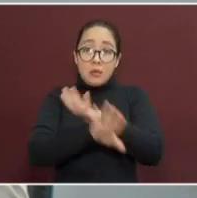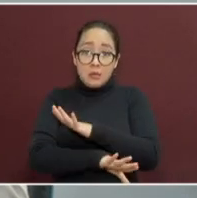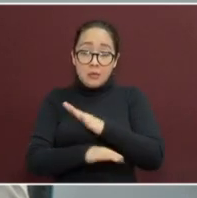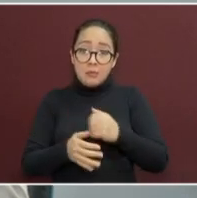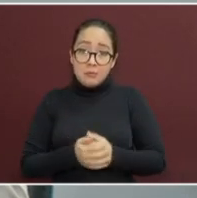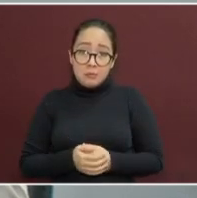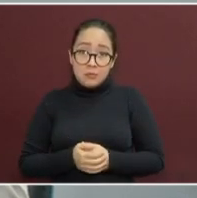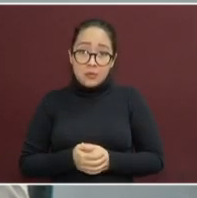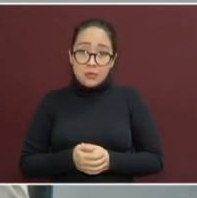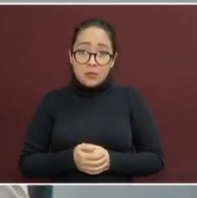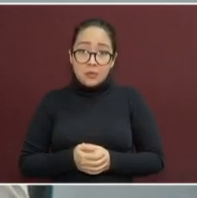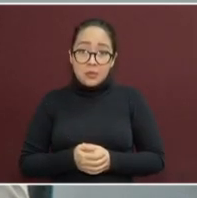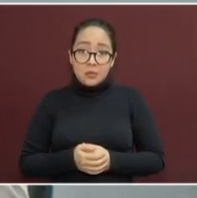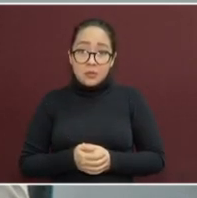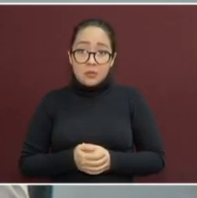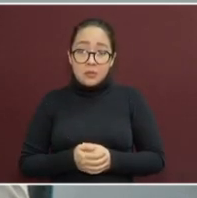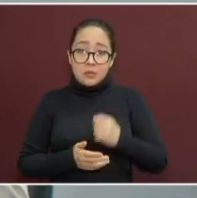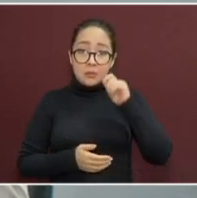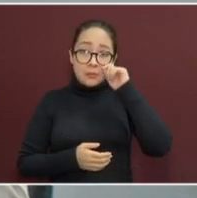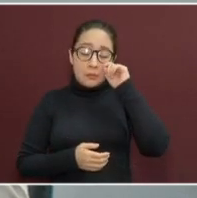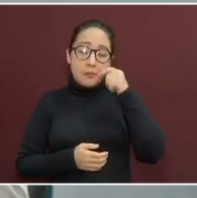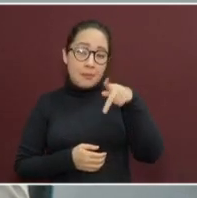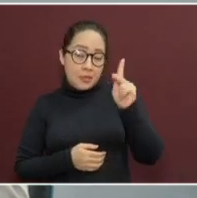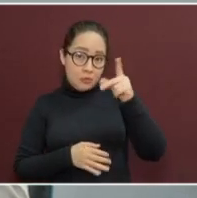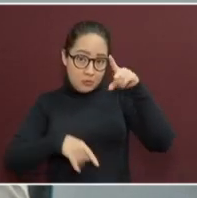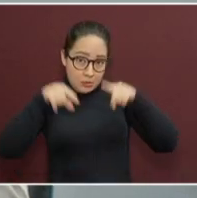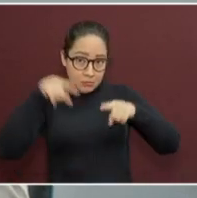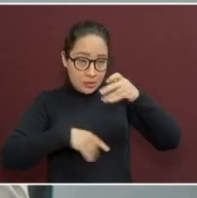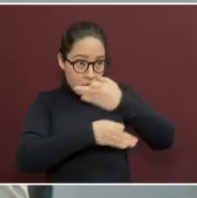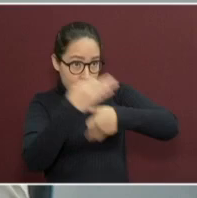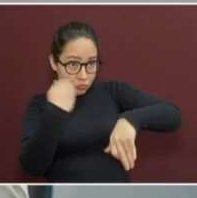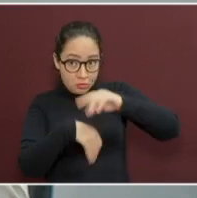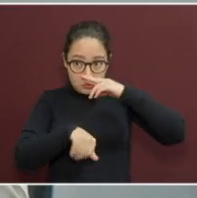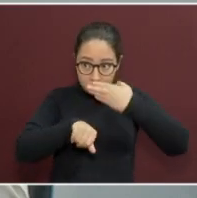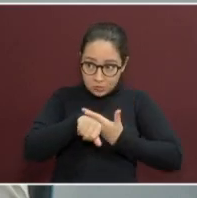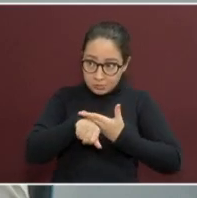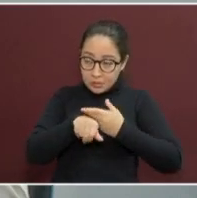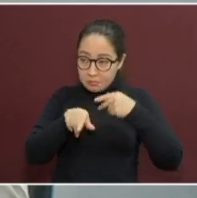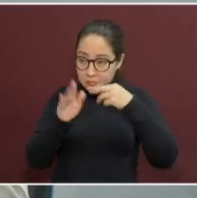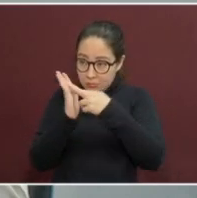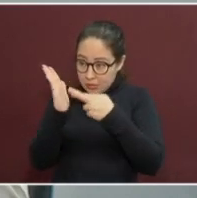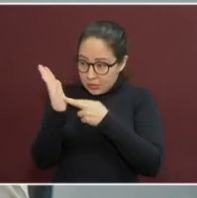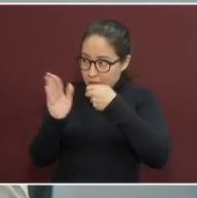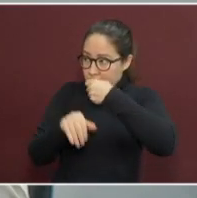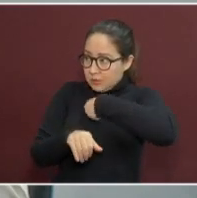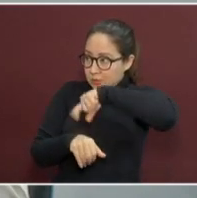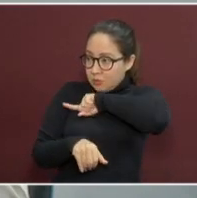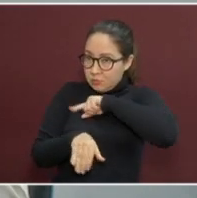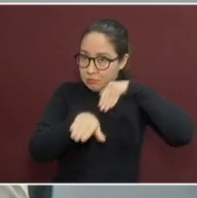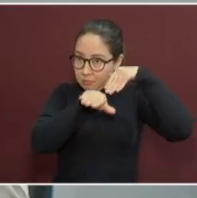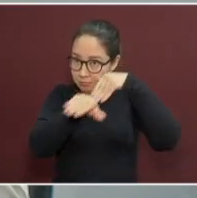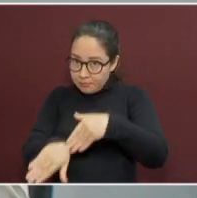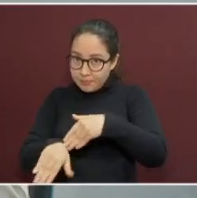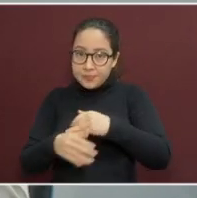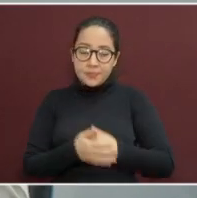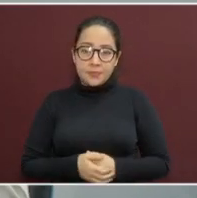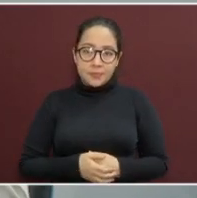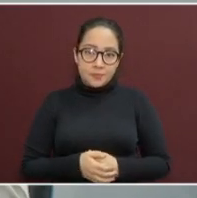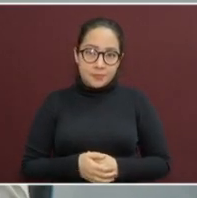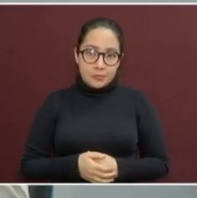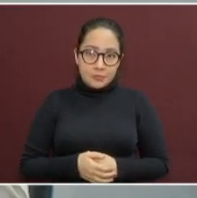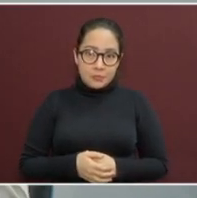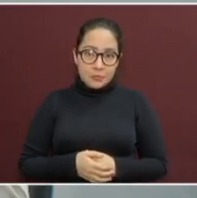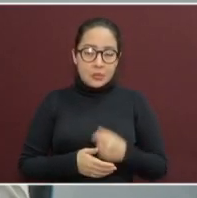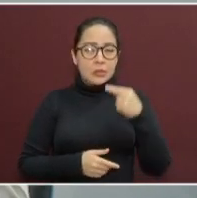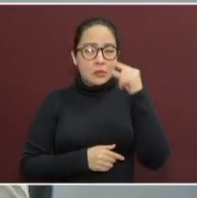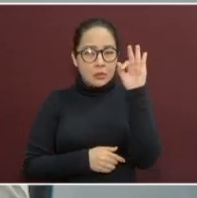para que cambie todo depende de que nos apeguemos como sociedad a las nuevas disposiciones de las autoridades puede cambiar